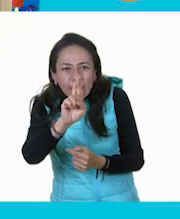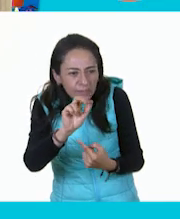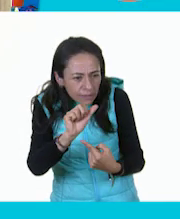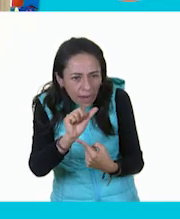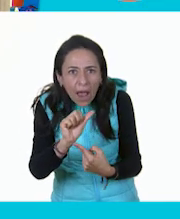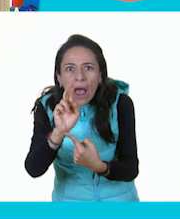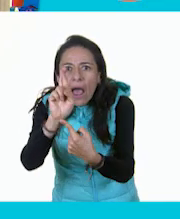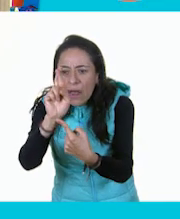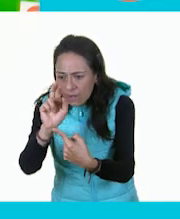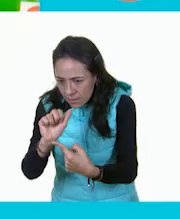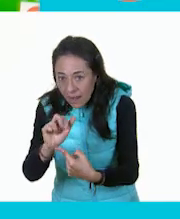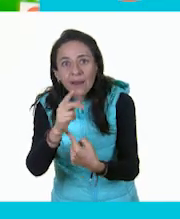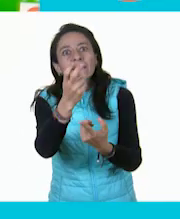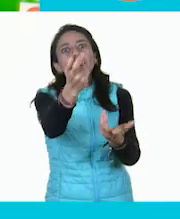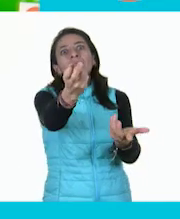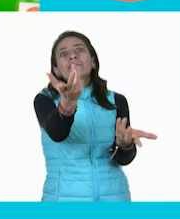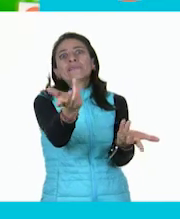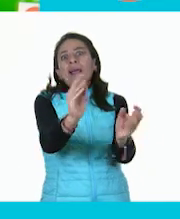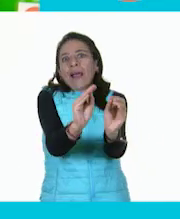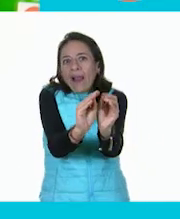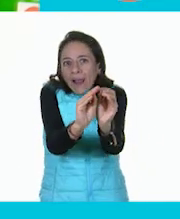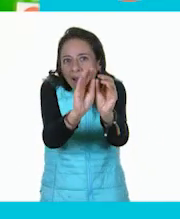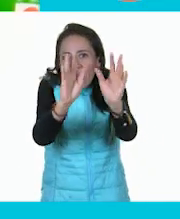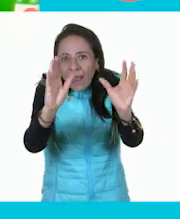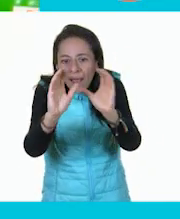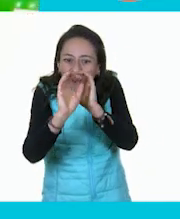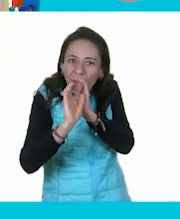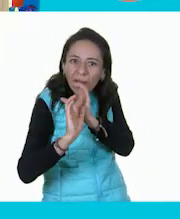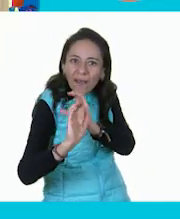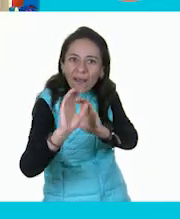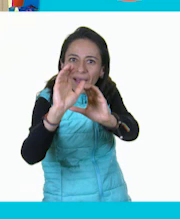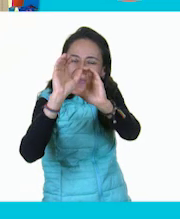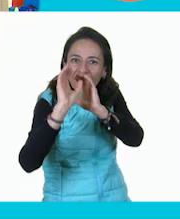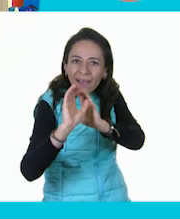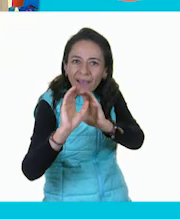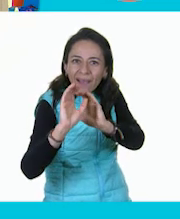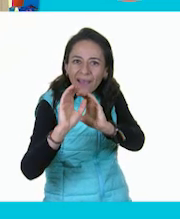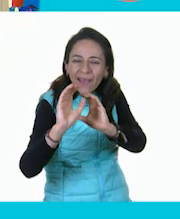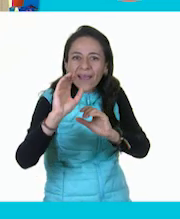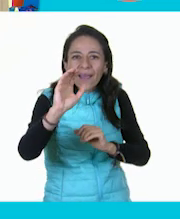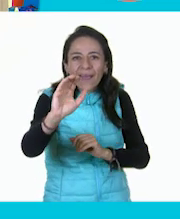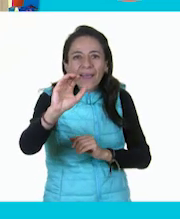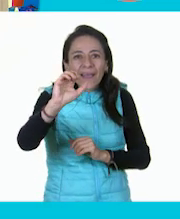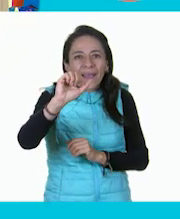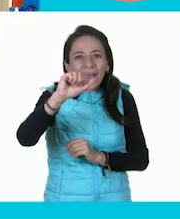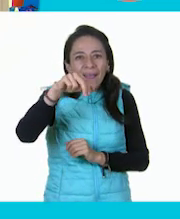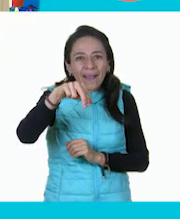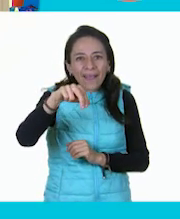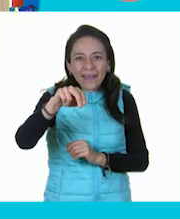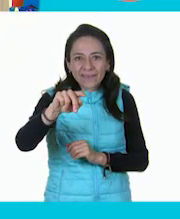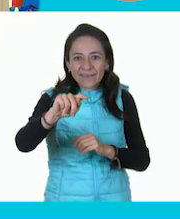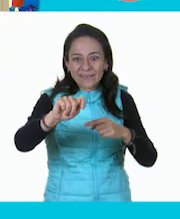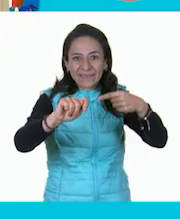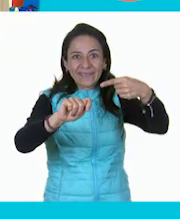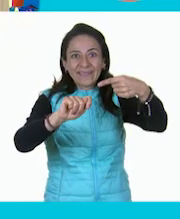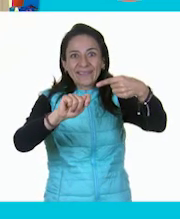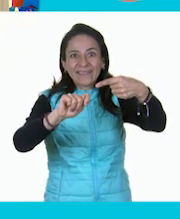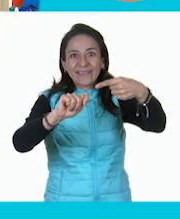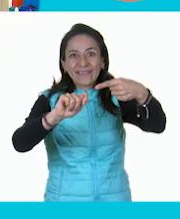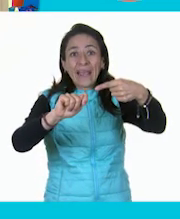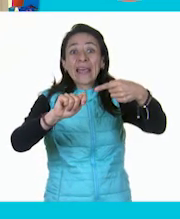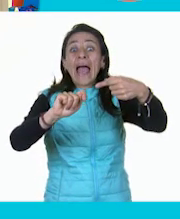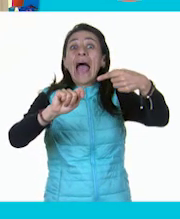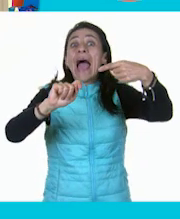¡Cierto! Ya. ¡Cantar! Cantar. Agrupar. Muy bien. Sí.